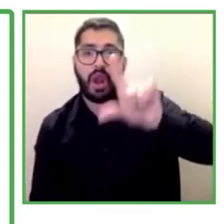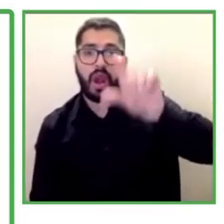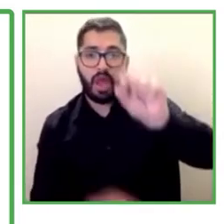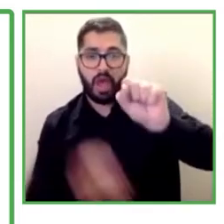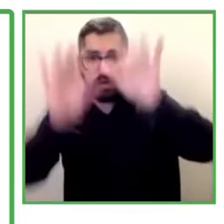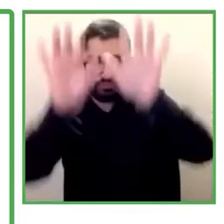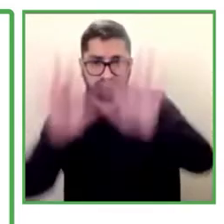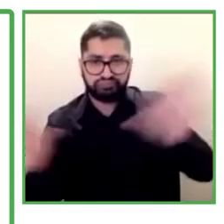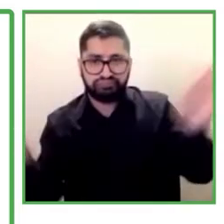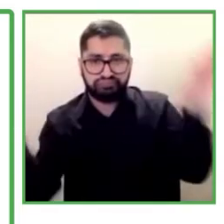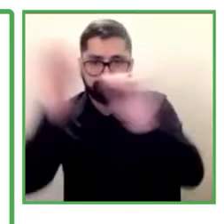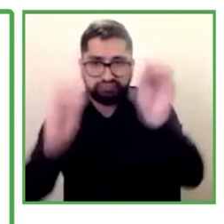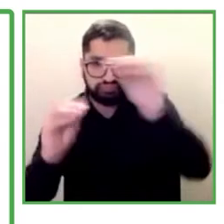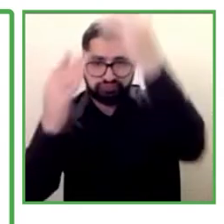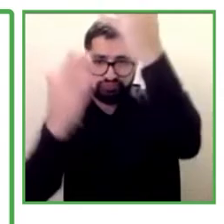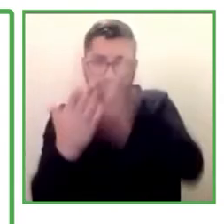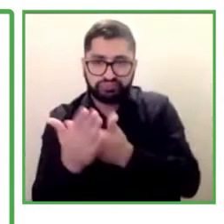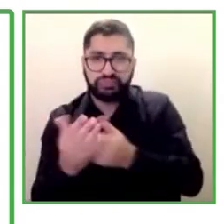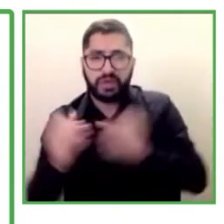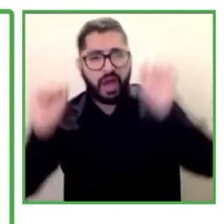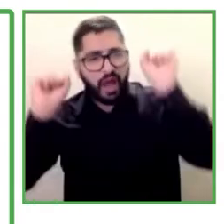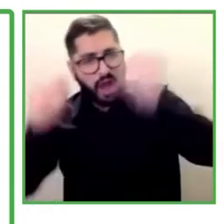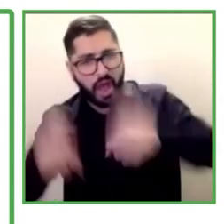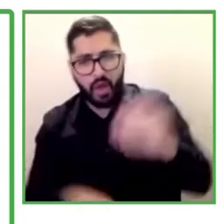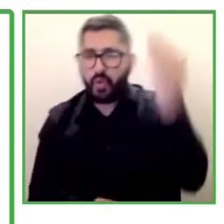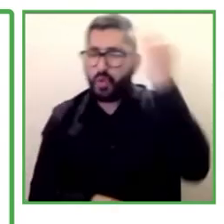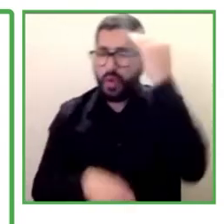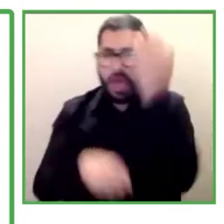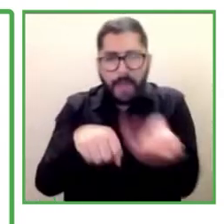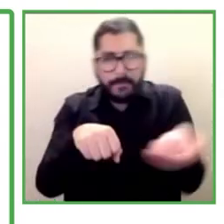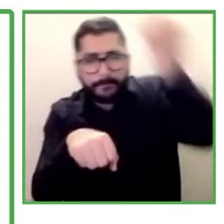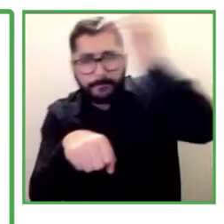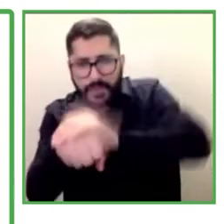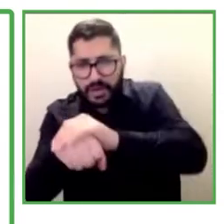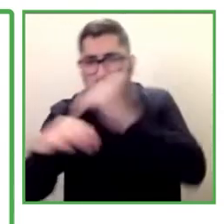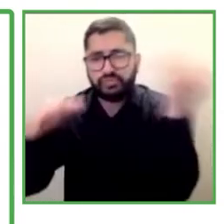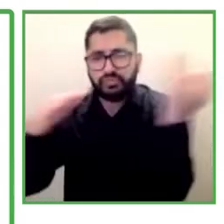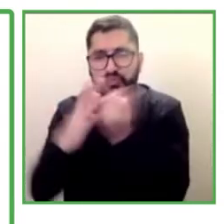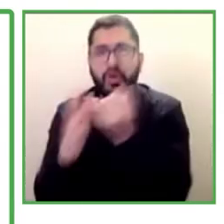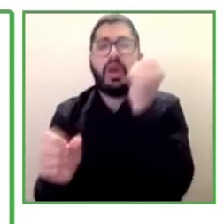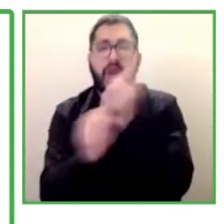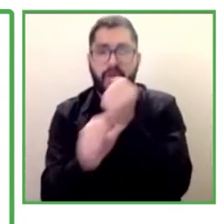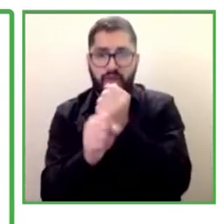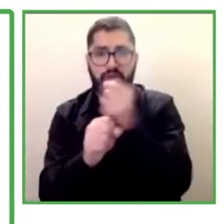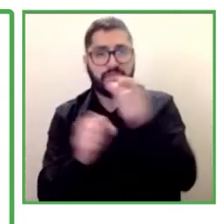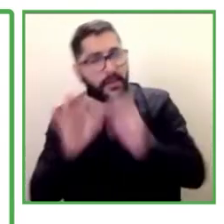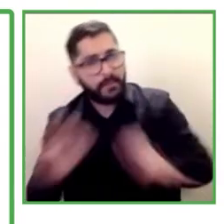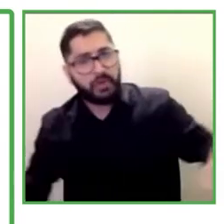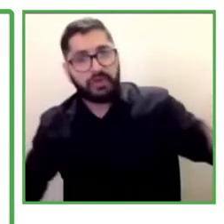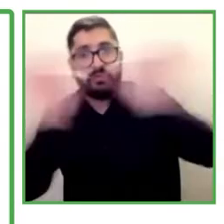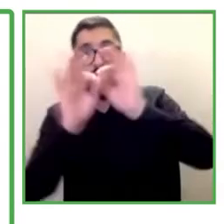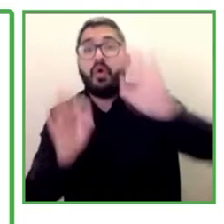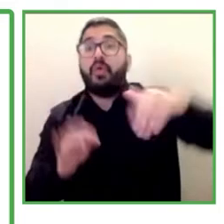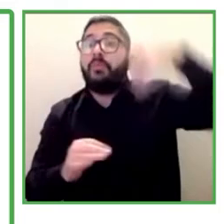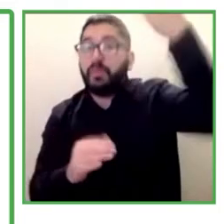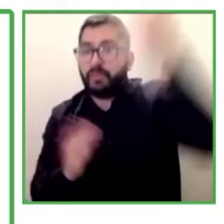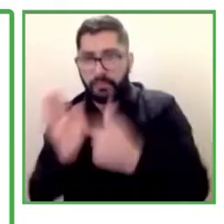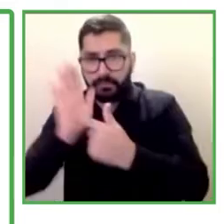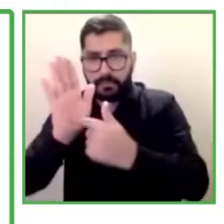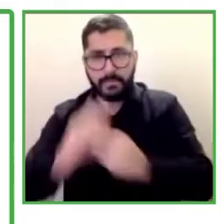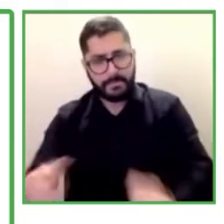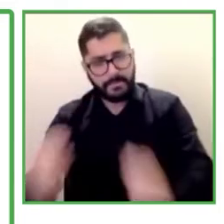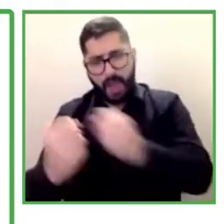ese pienso que es uno de esos próximos pasos que queremos potencializar en la región, así como la